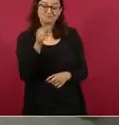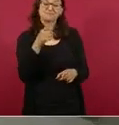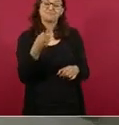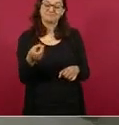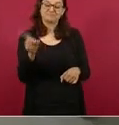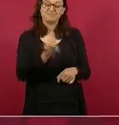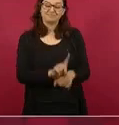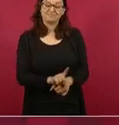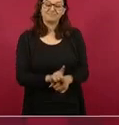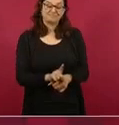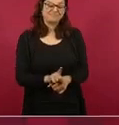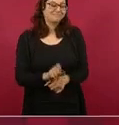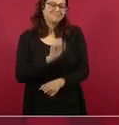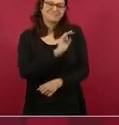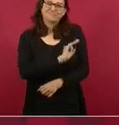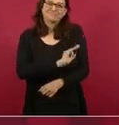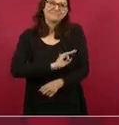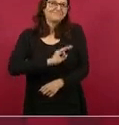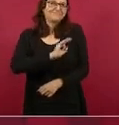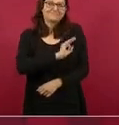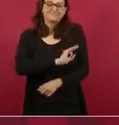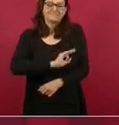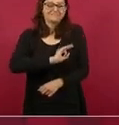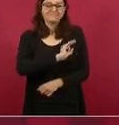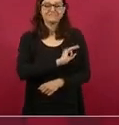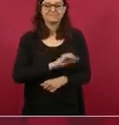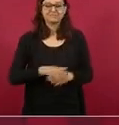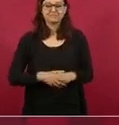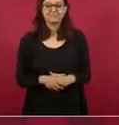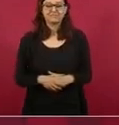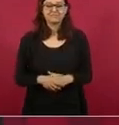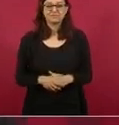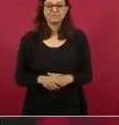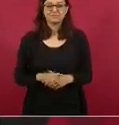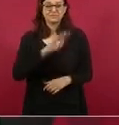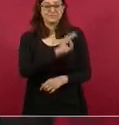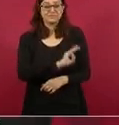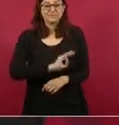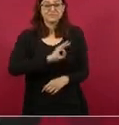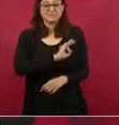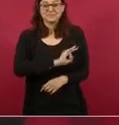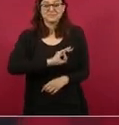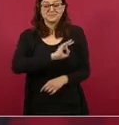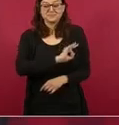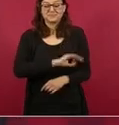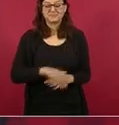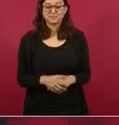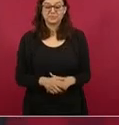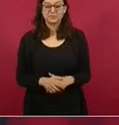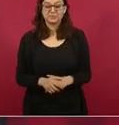¿eh? Estoy feliz, feliz, feliz. Buenos días. Feliz, feliz.